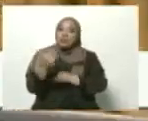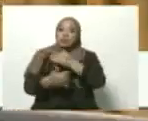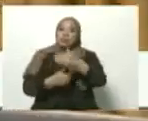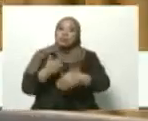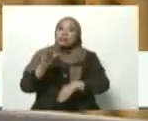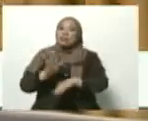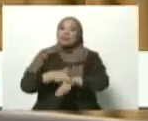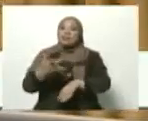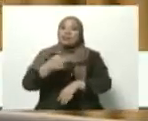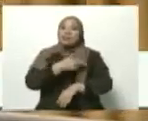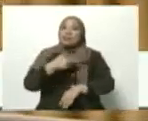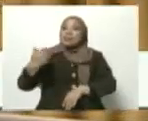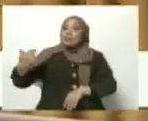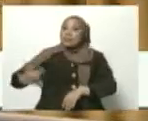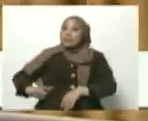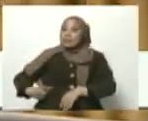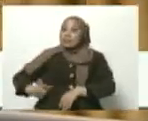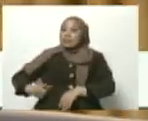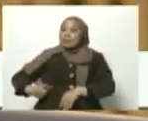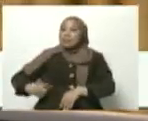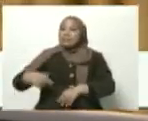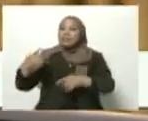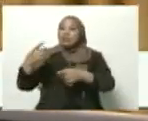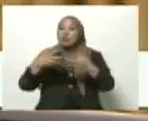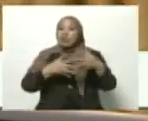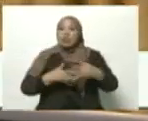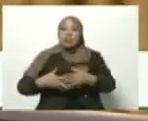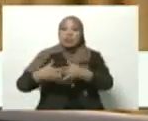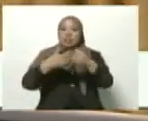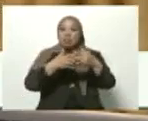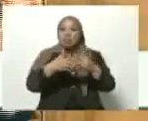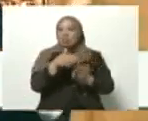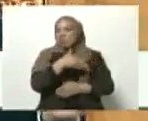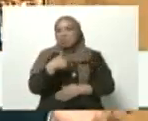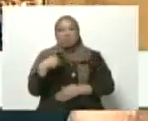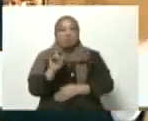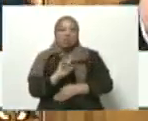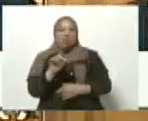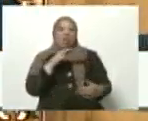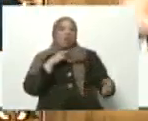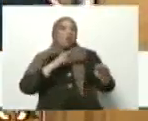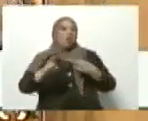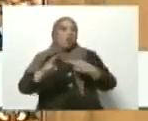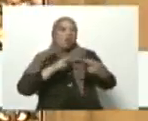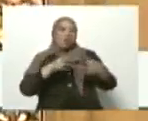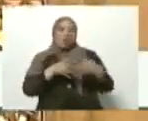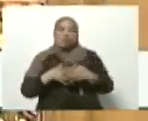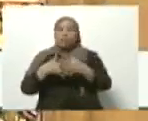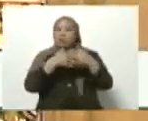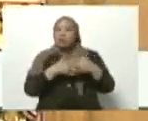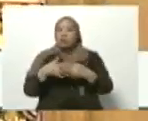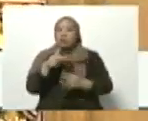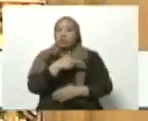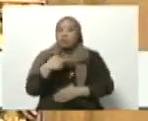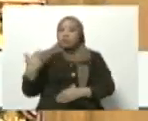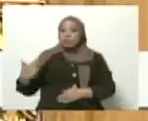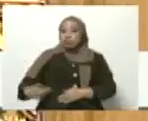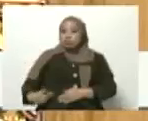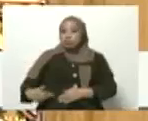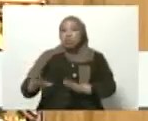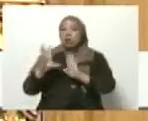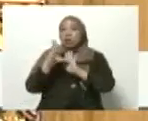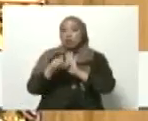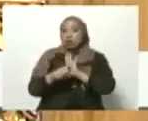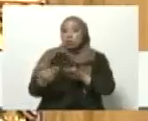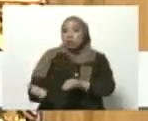precio? Porque China se está deshaciendo de los bonos norteamericanos, no quiere tener deuda norteamericana porque sabe que lo van a robar como le robaron la reserva